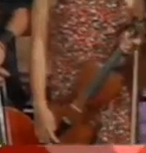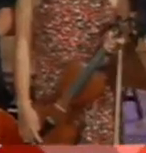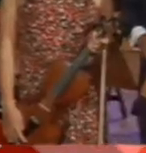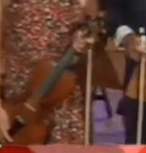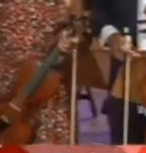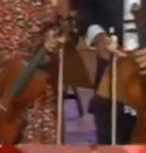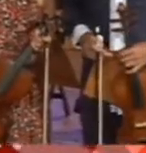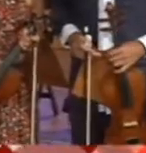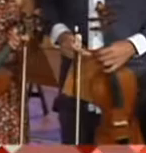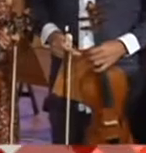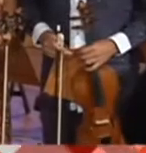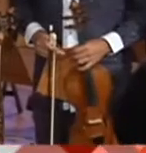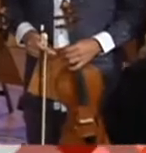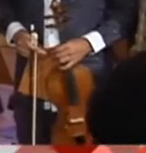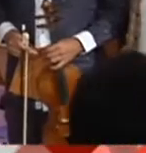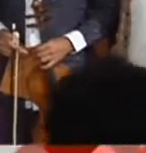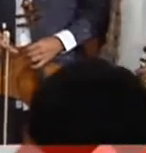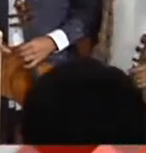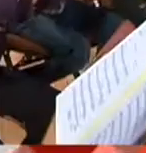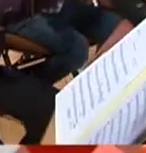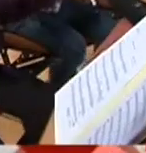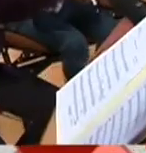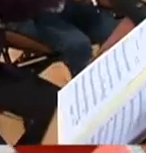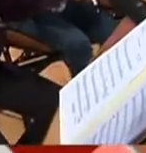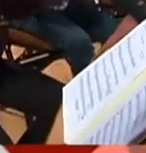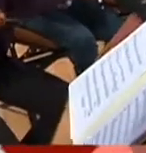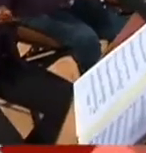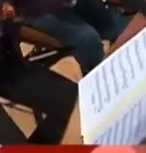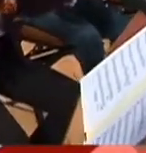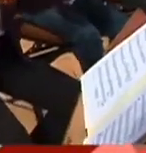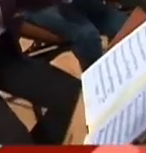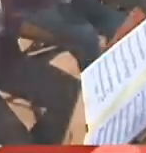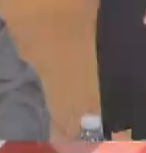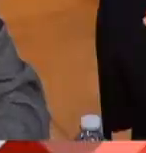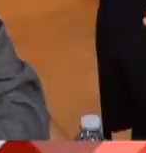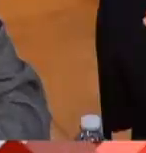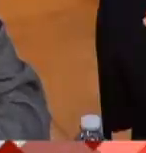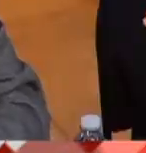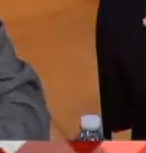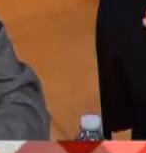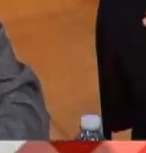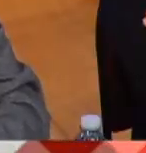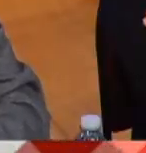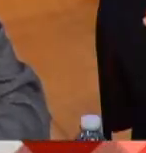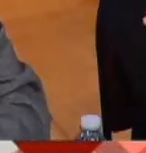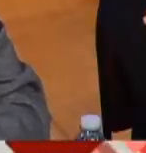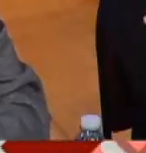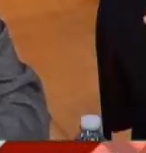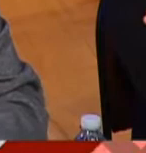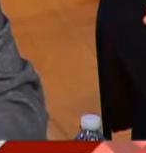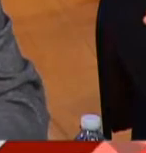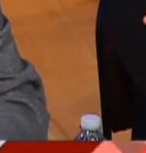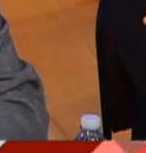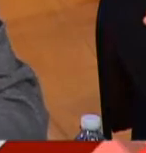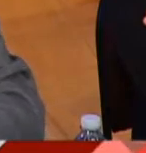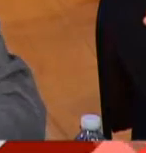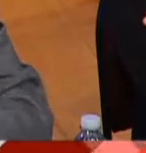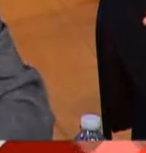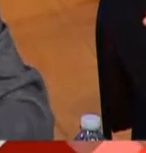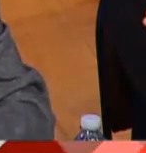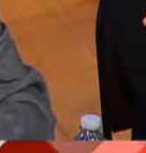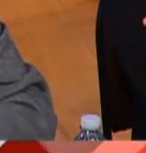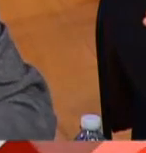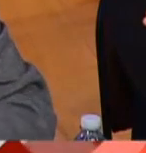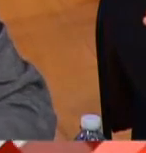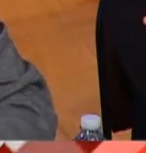San Ildefonso, donde va a debutar el 26 de agosto. Se trata de darles